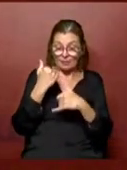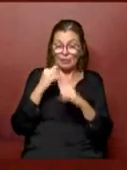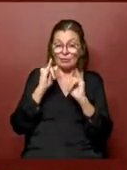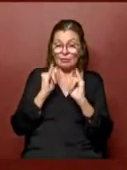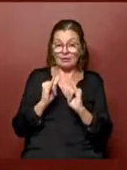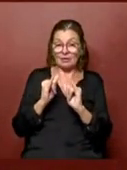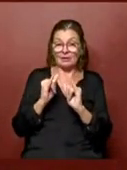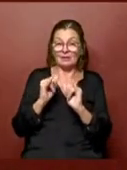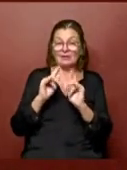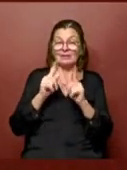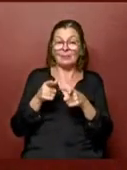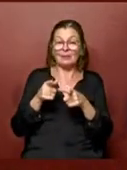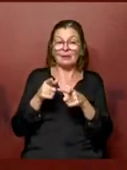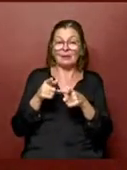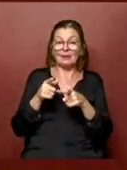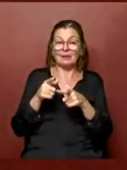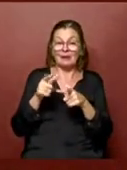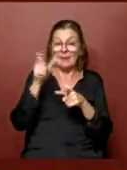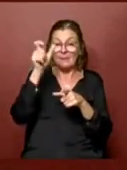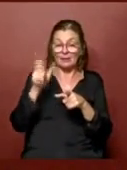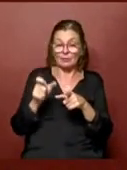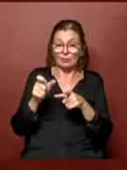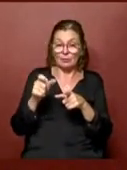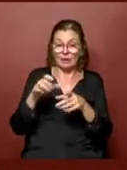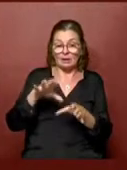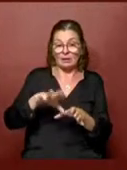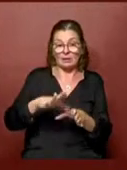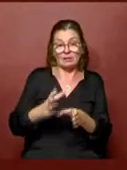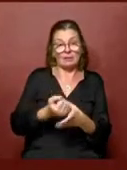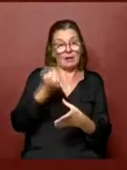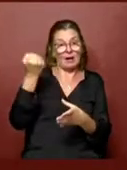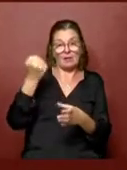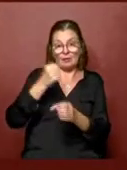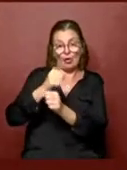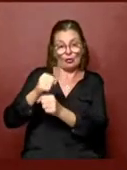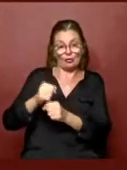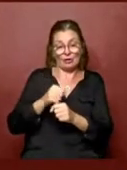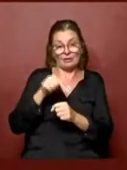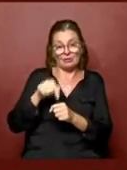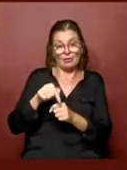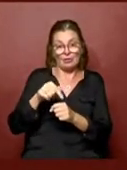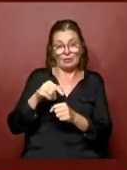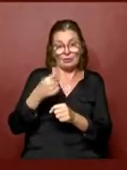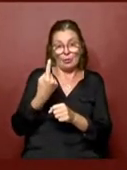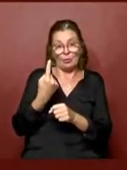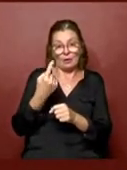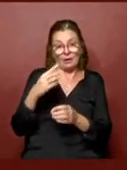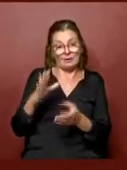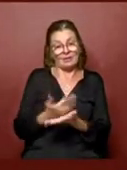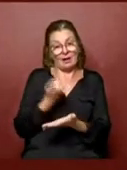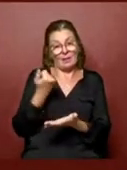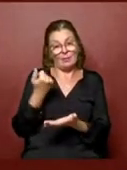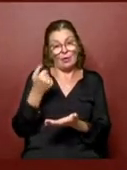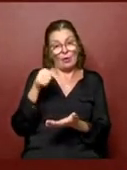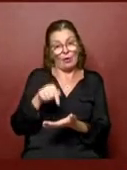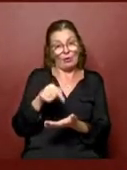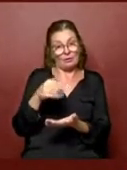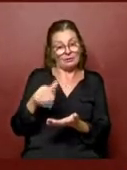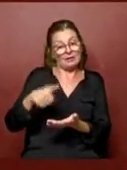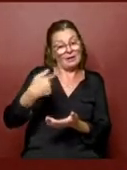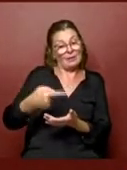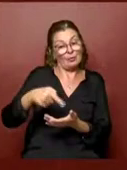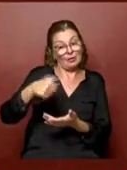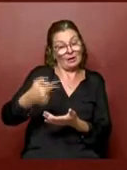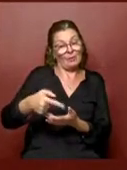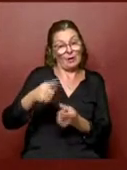sobre todo que se genere en la gente. Hay que destapar ollas, Jorge. Si hoy destapamos una olla, bueno, sigamos destapando ollas, porque acá